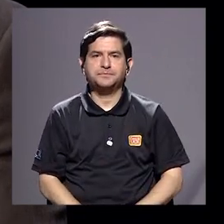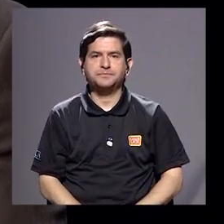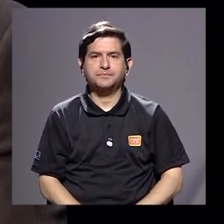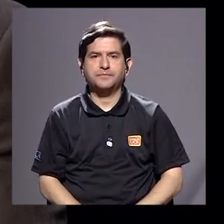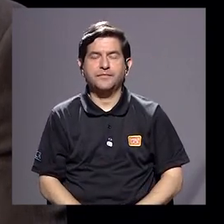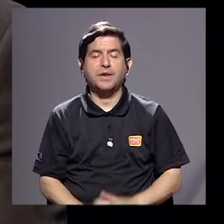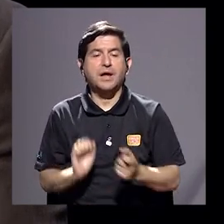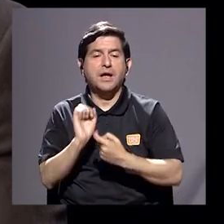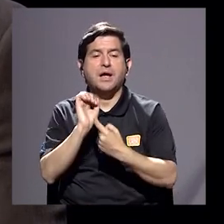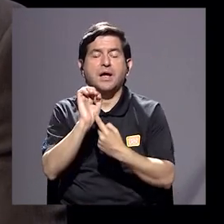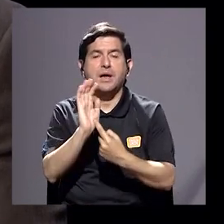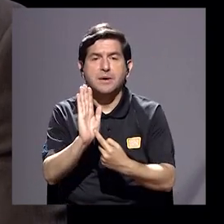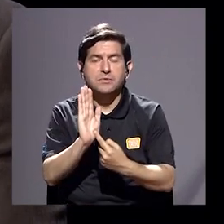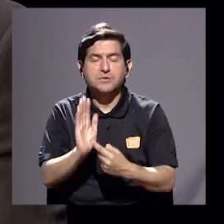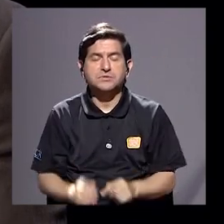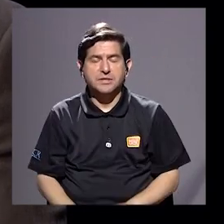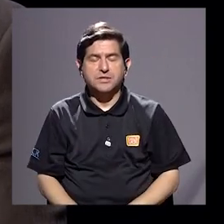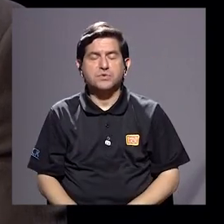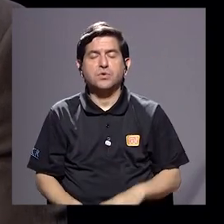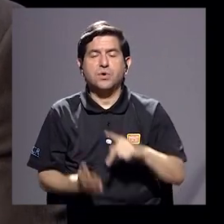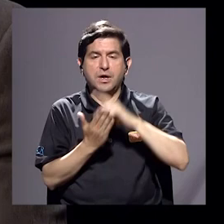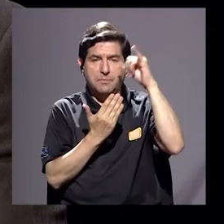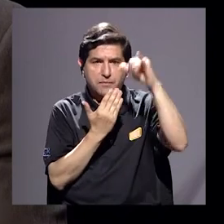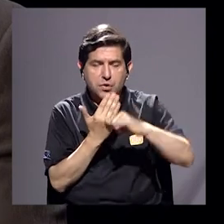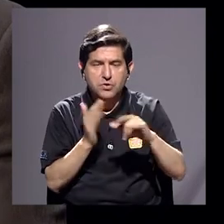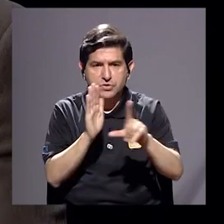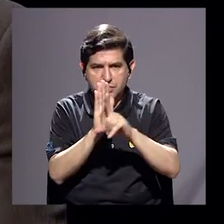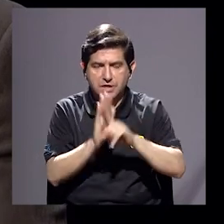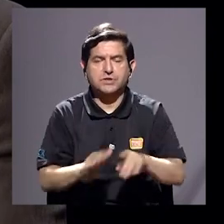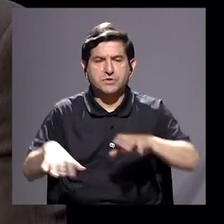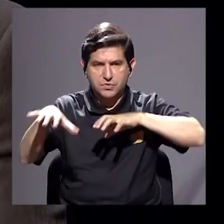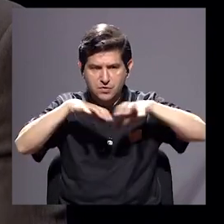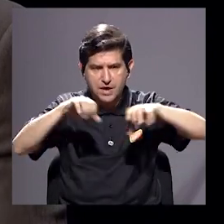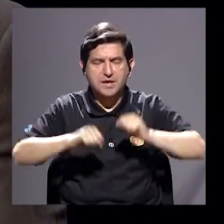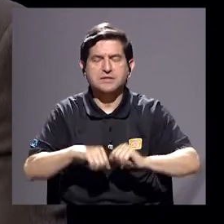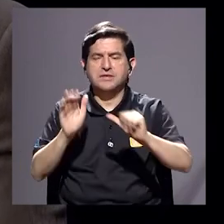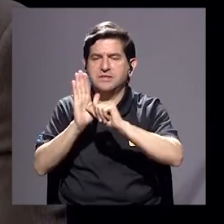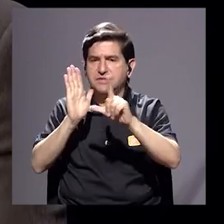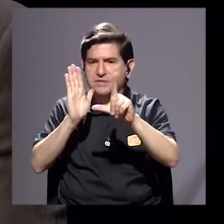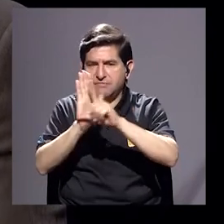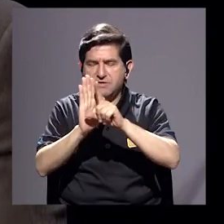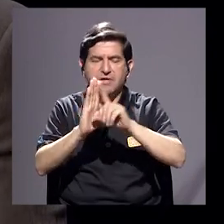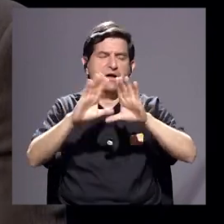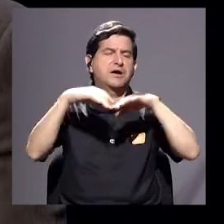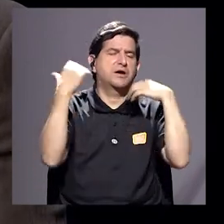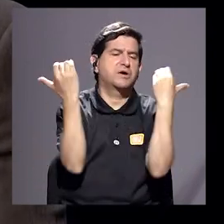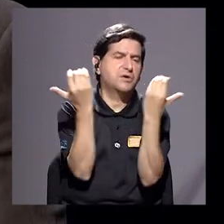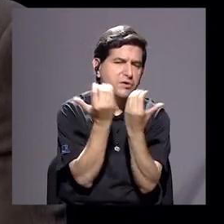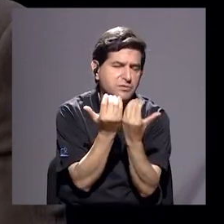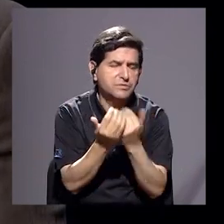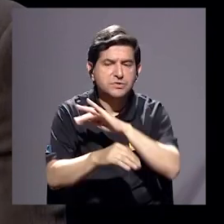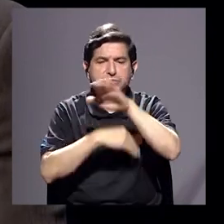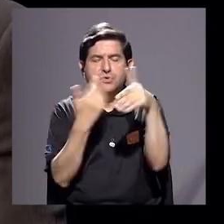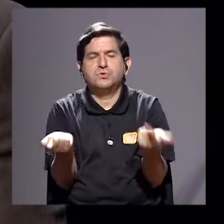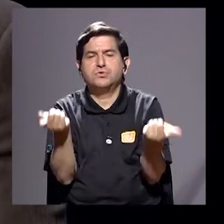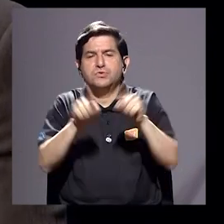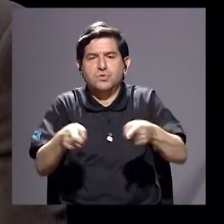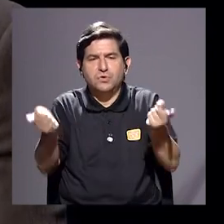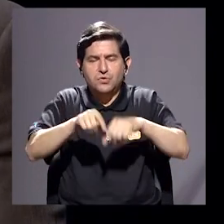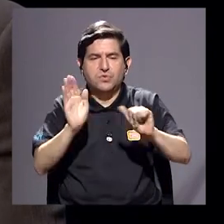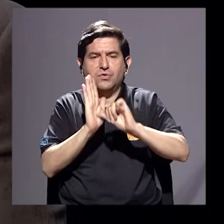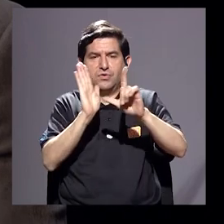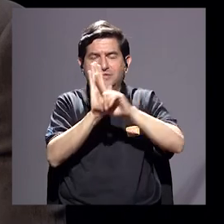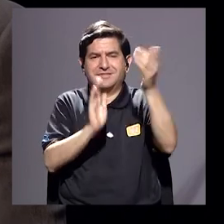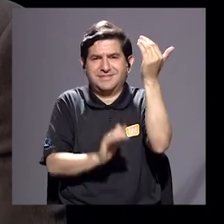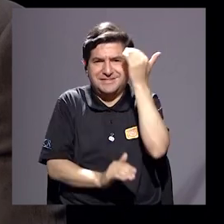proyectos de ley en la actividad de las comisiones la actividad del plenario la actividad de todo lo que ocurre en asamblea legislativa